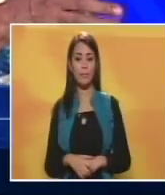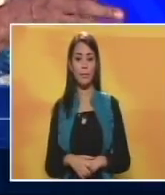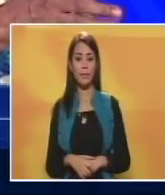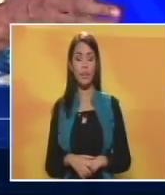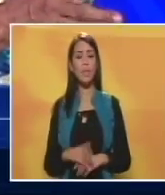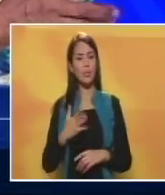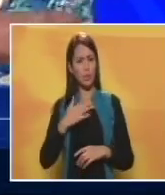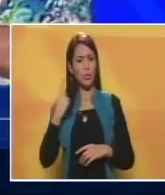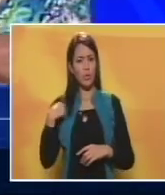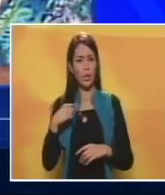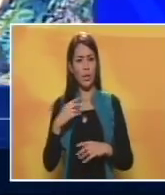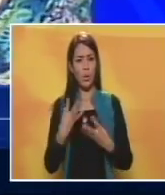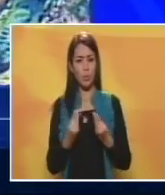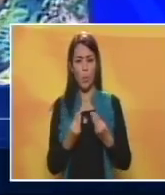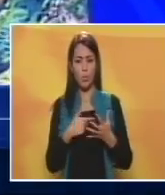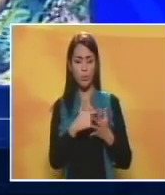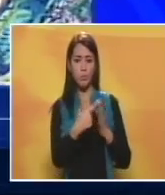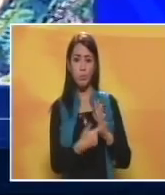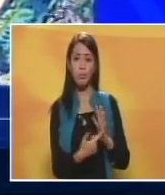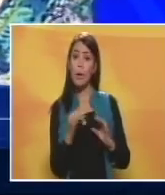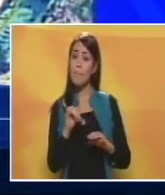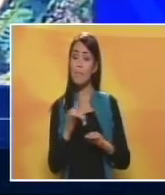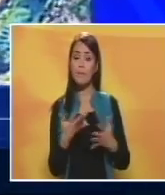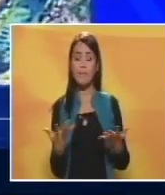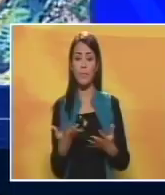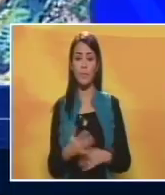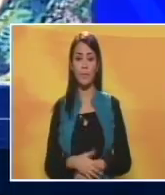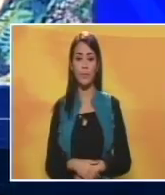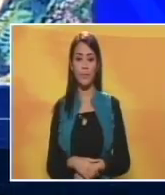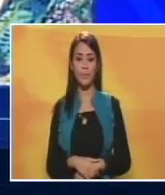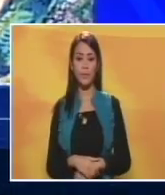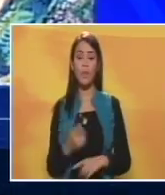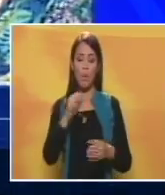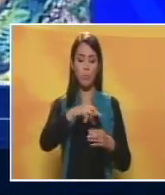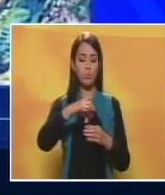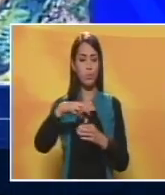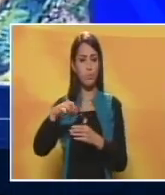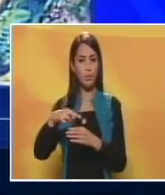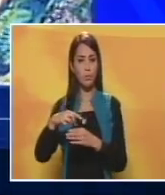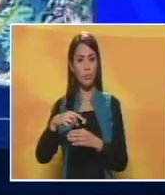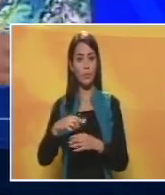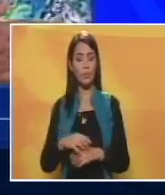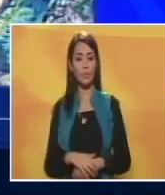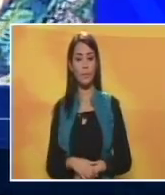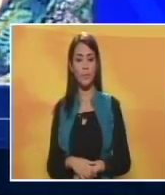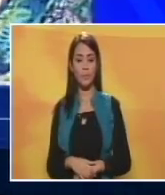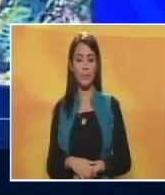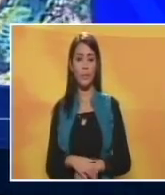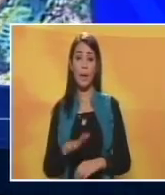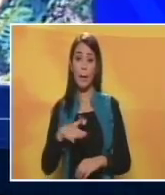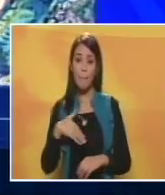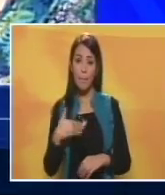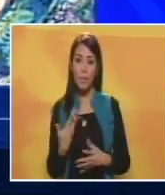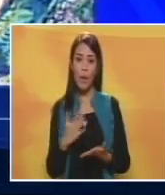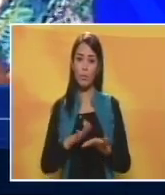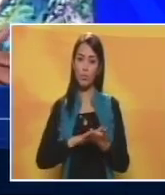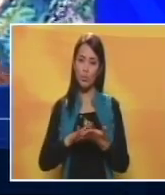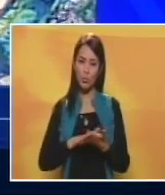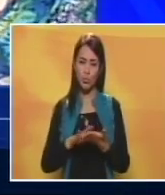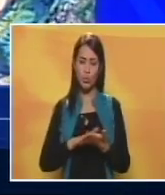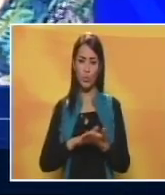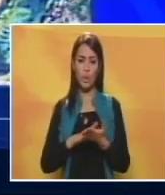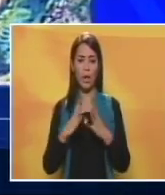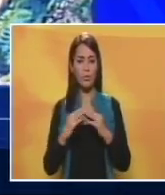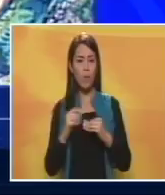tantos containers de lo que traigo, eso mismo en proporción debo sembrarlo, de modo que podamos resolver